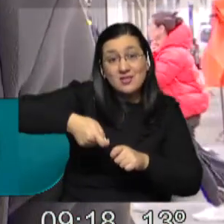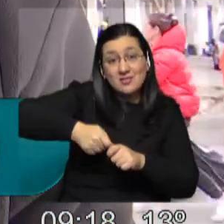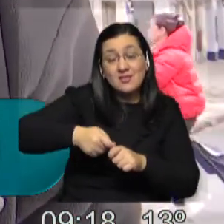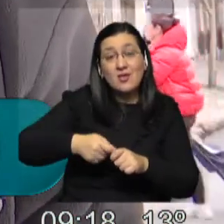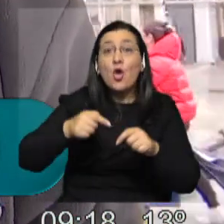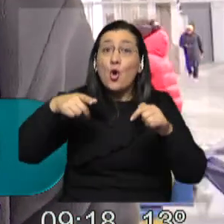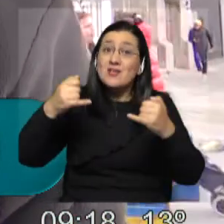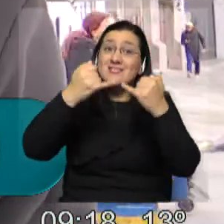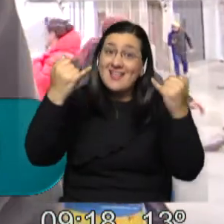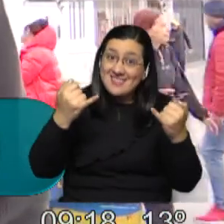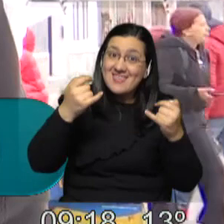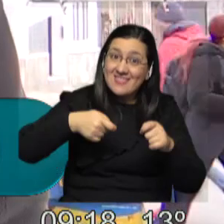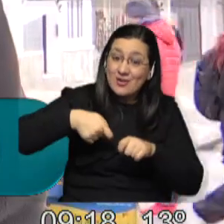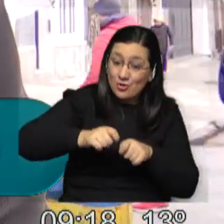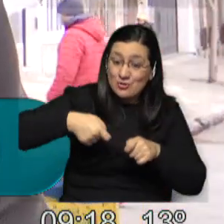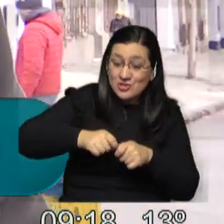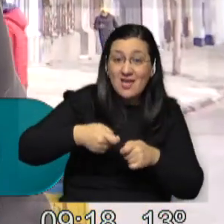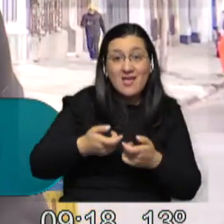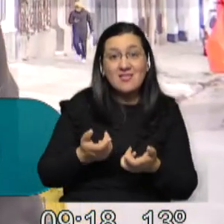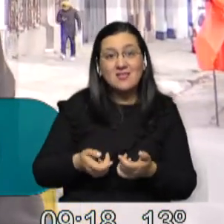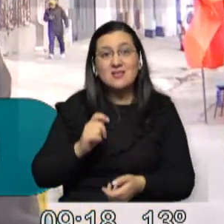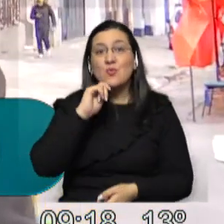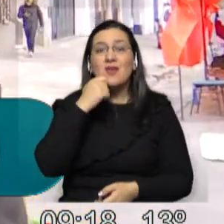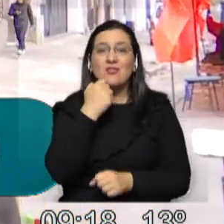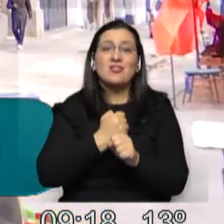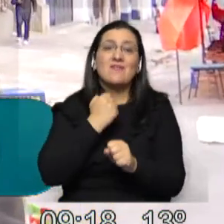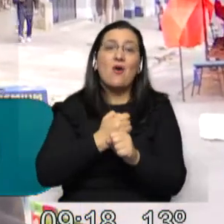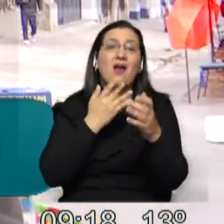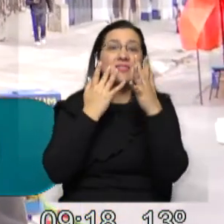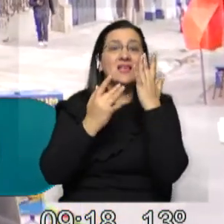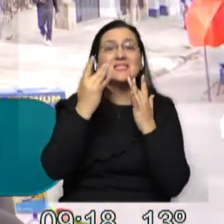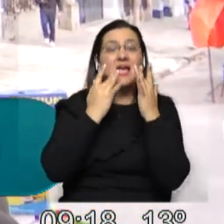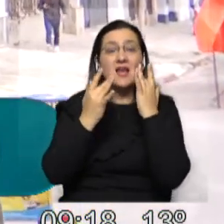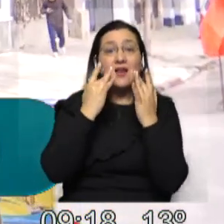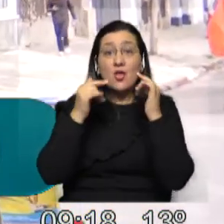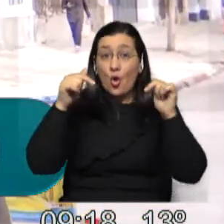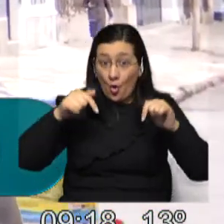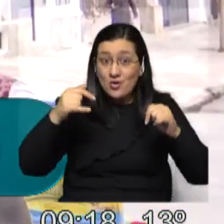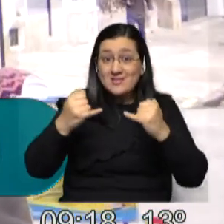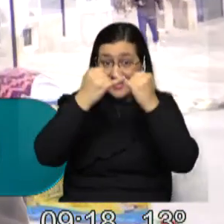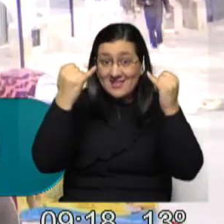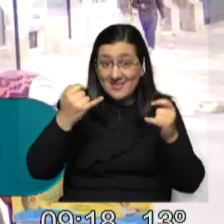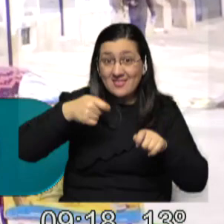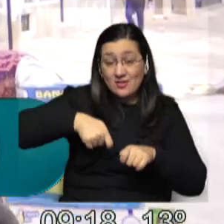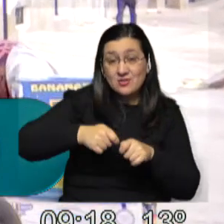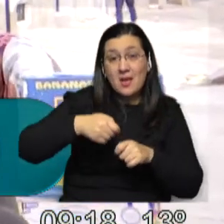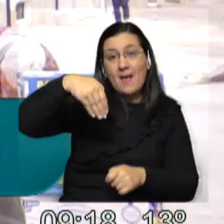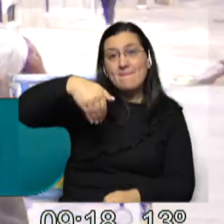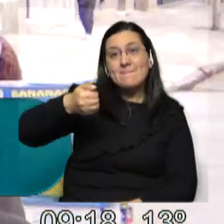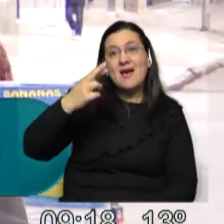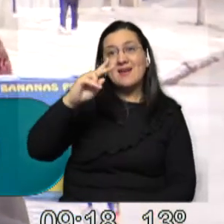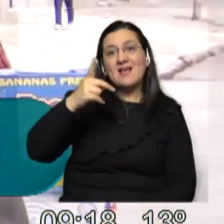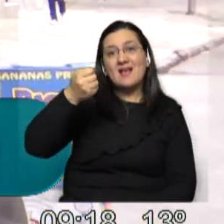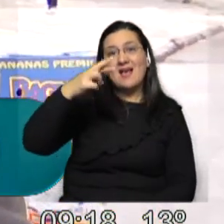momento, que hace hoy los termitos, es el día del crochet, un lindo trabajo artesanal. O sea que, bueno, es el día del crochet hoy, vecino. Margarita, si me ves, muchas